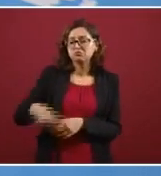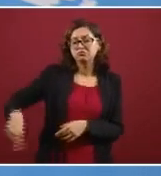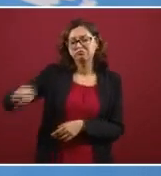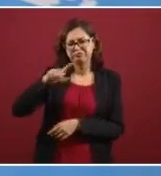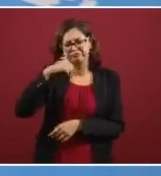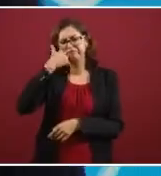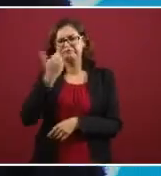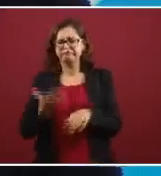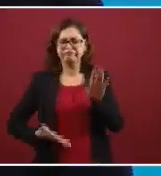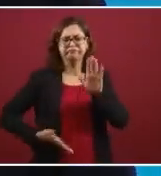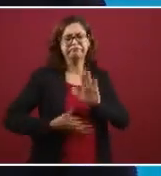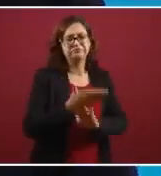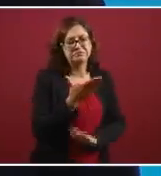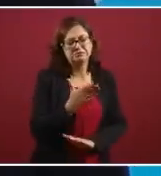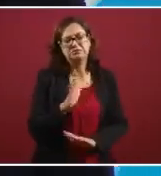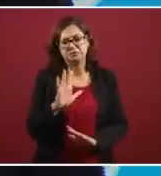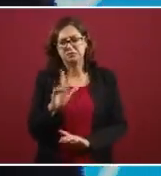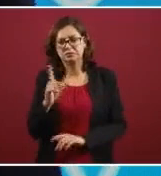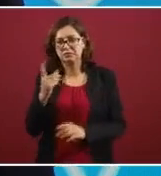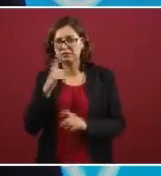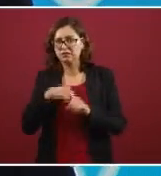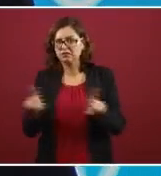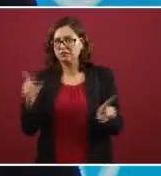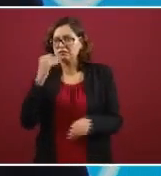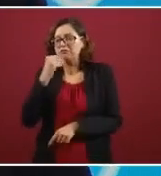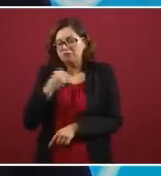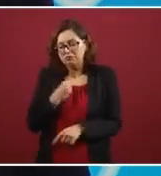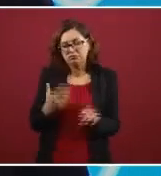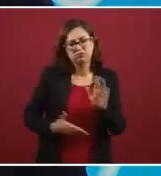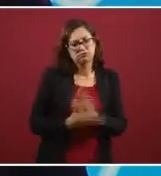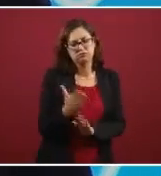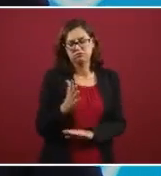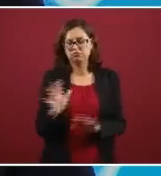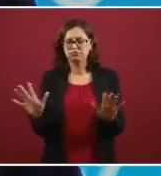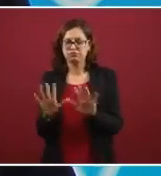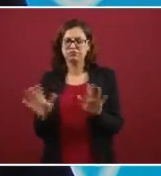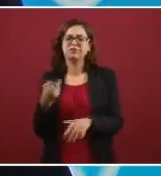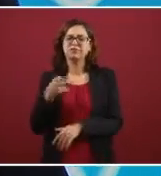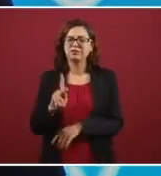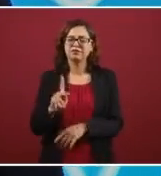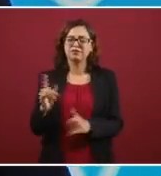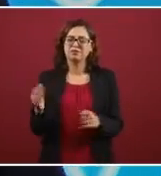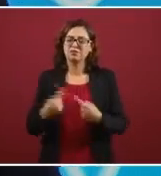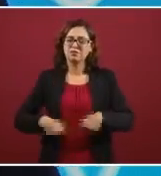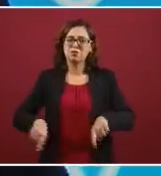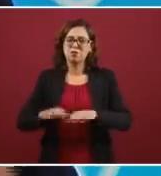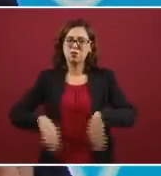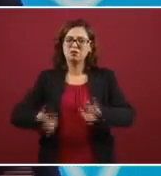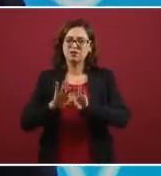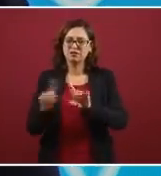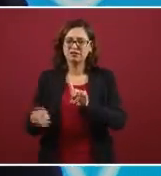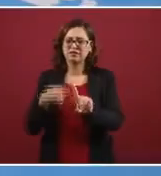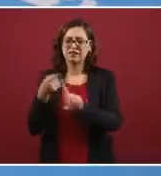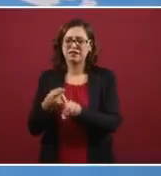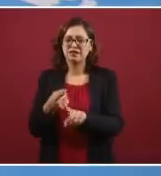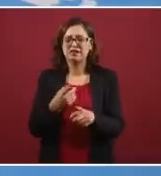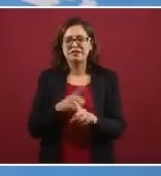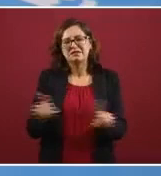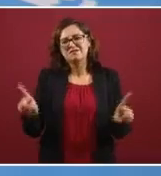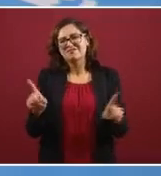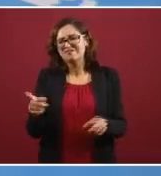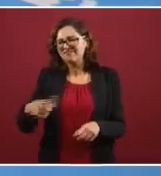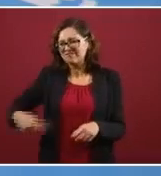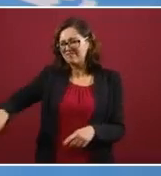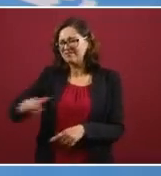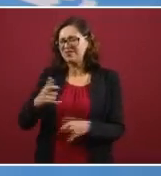no una obligación. Pero necesitamos cambiar la conversación. Necesitamos combatir el enojo, el desencanto, la